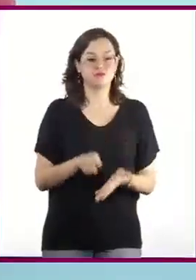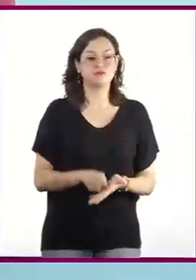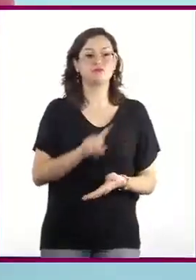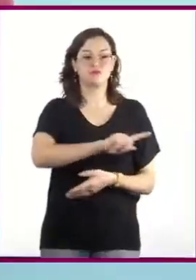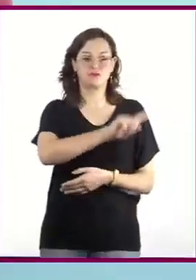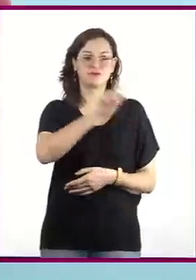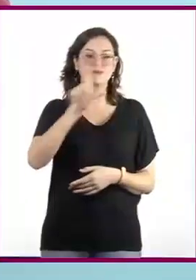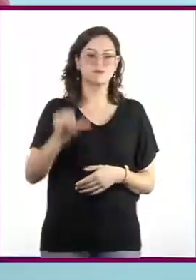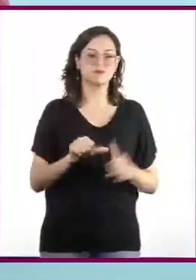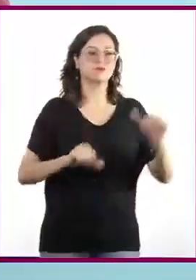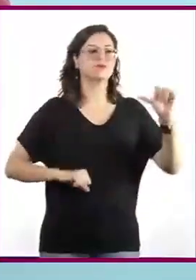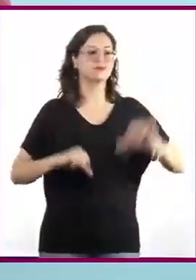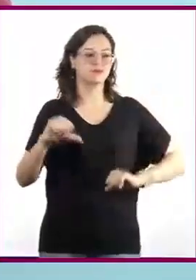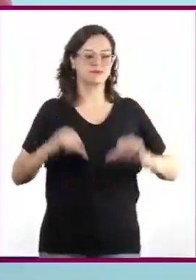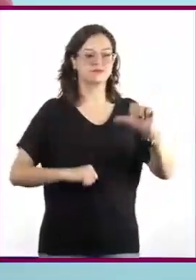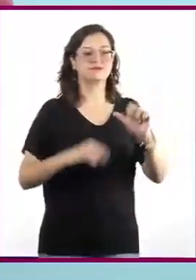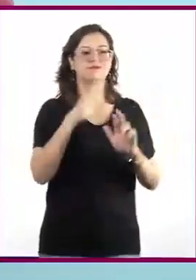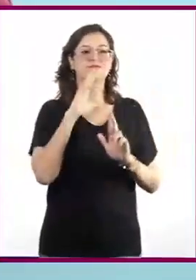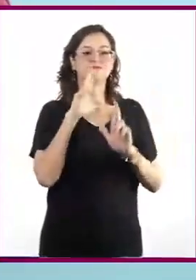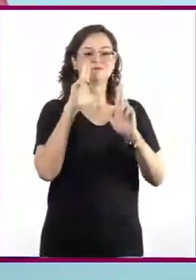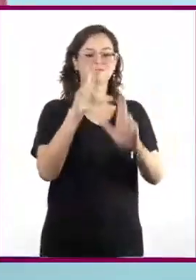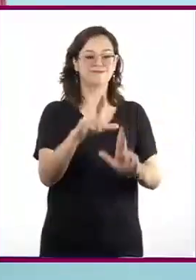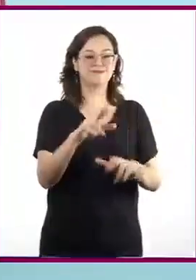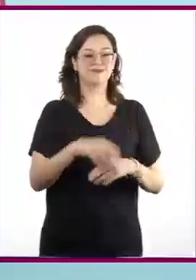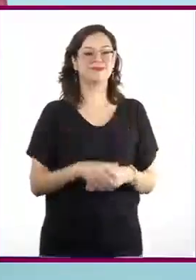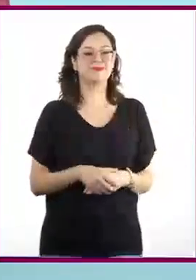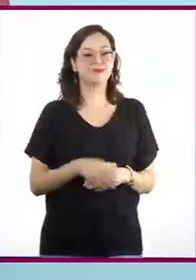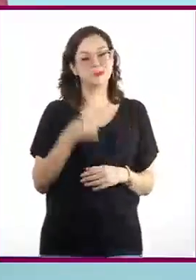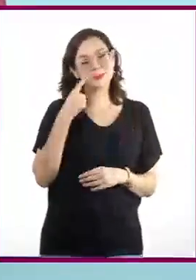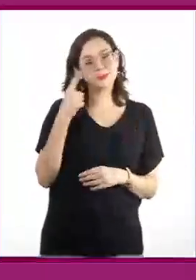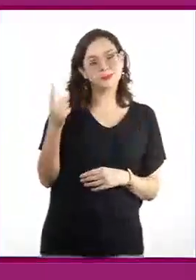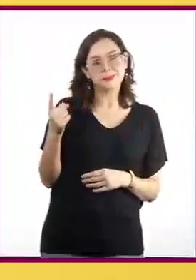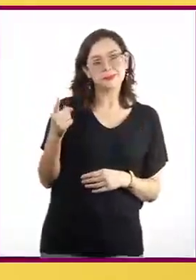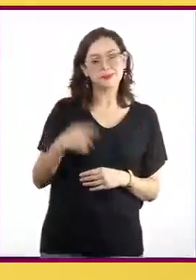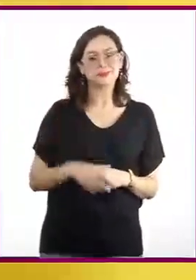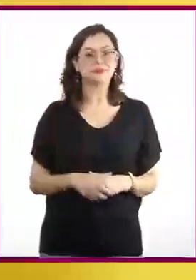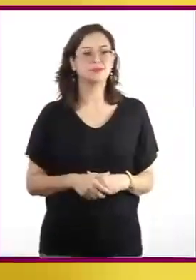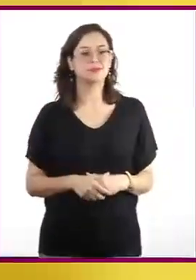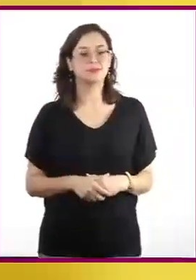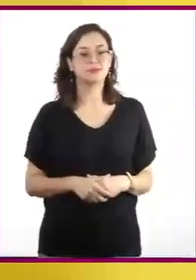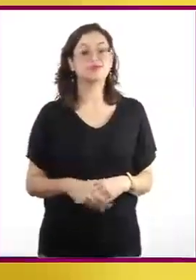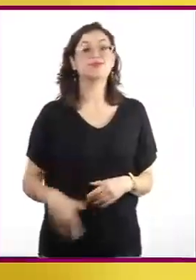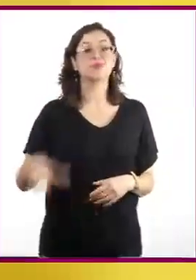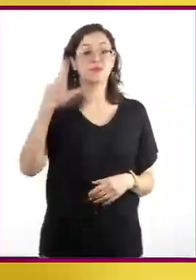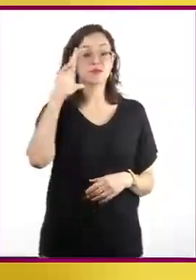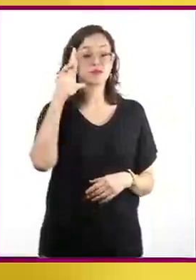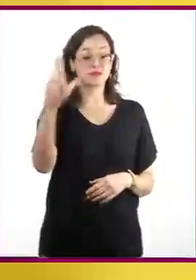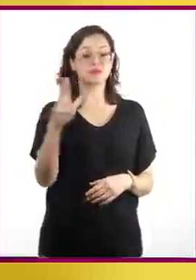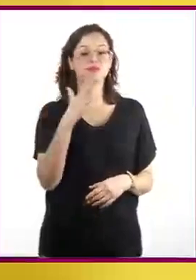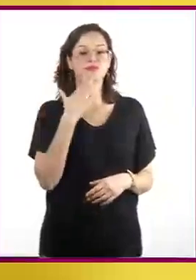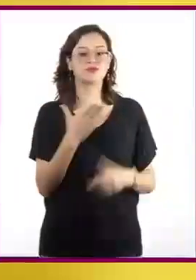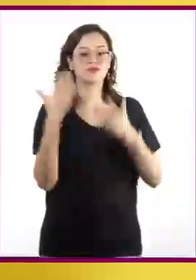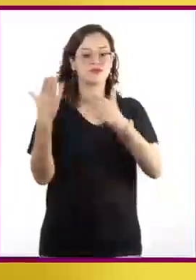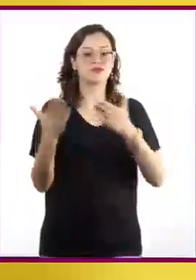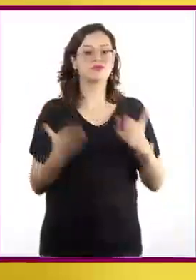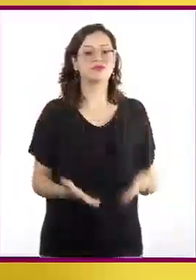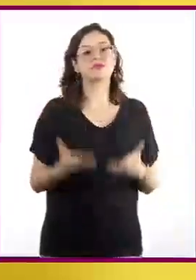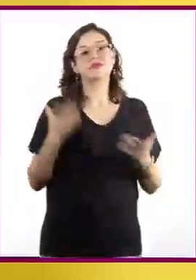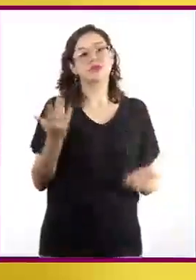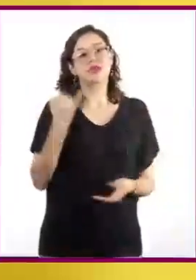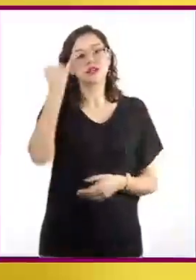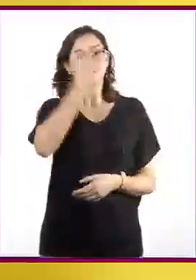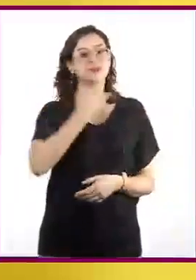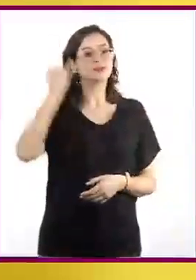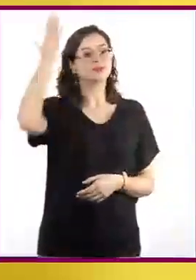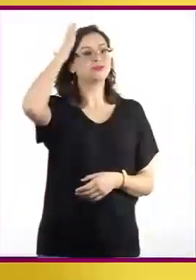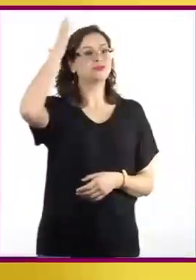los ejercicios que plantearemos al final. ¿Lo vemos? Hola, bienvenidos a Lengua Materna Español. En esta